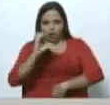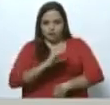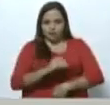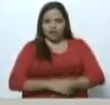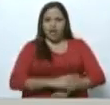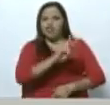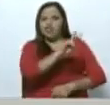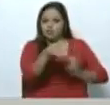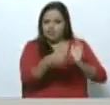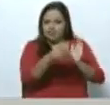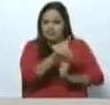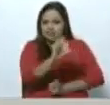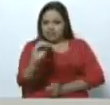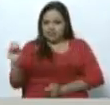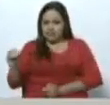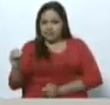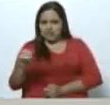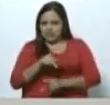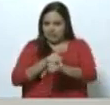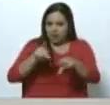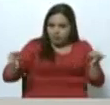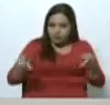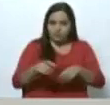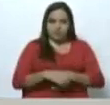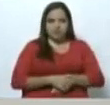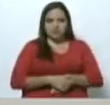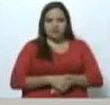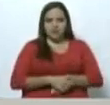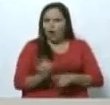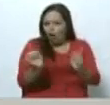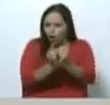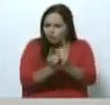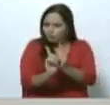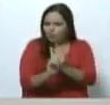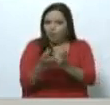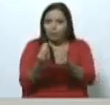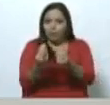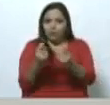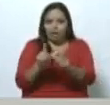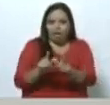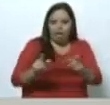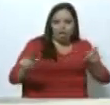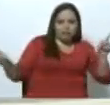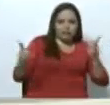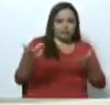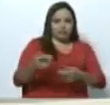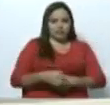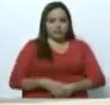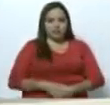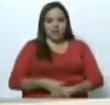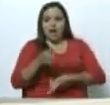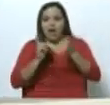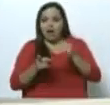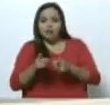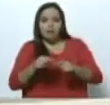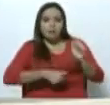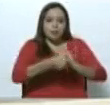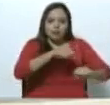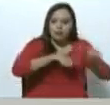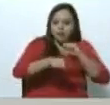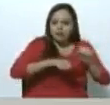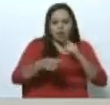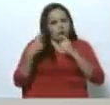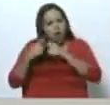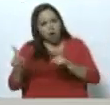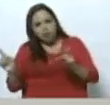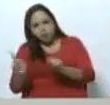2.100 kilómetros. No es poca cosa. No es poca cosa. En algunos sitios con más dinámica que en otros, pues.